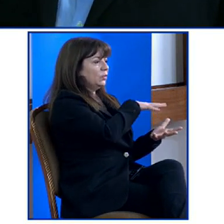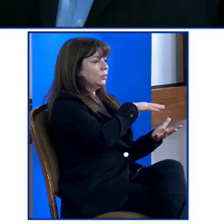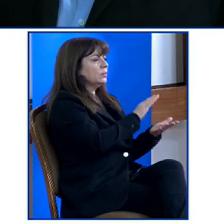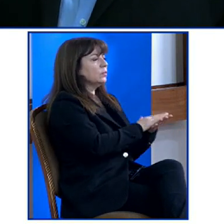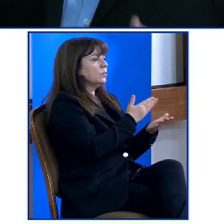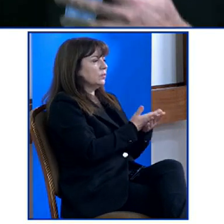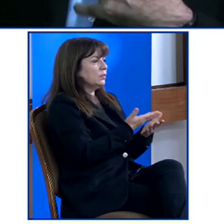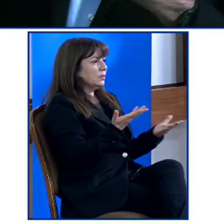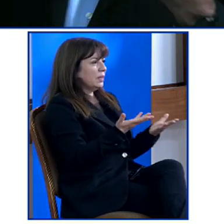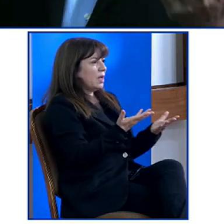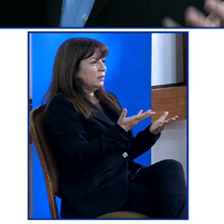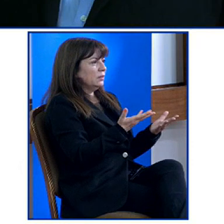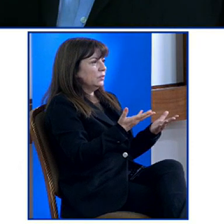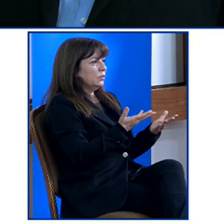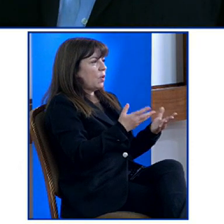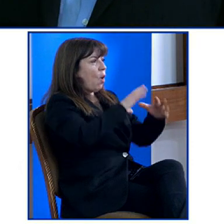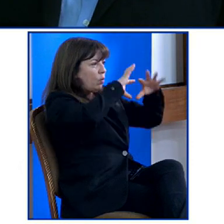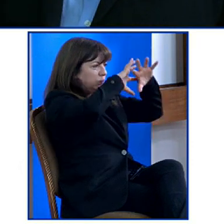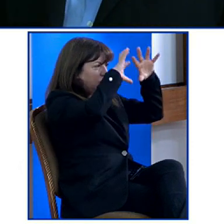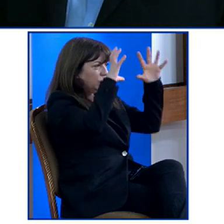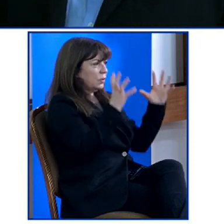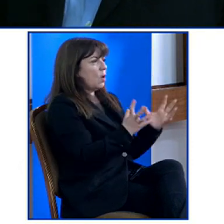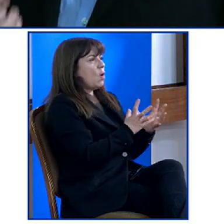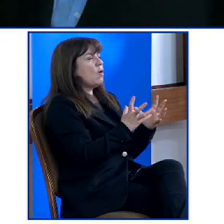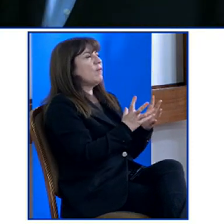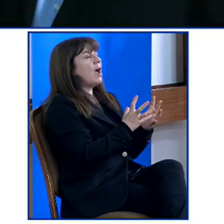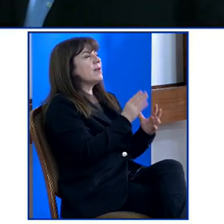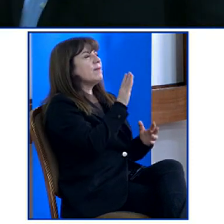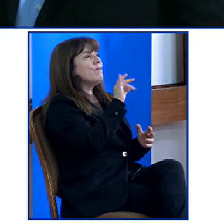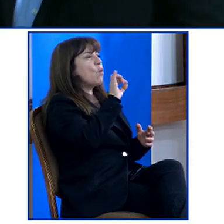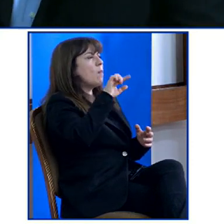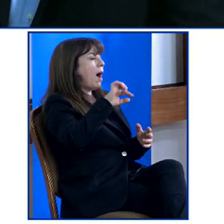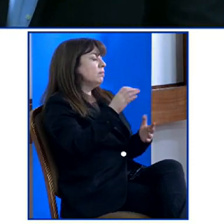salud a nivel global, como